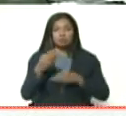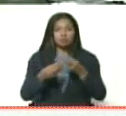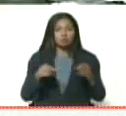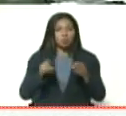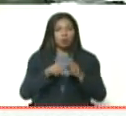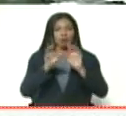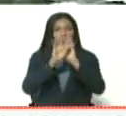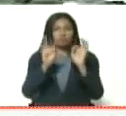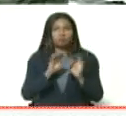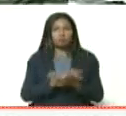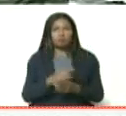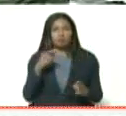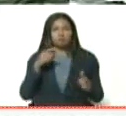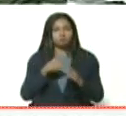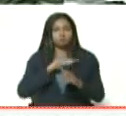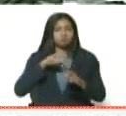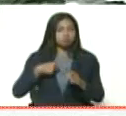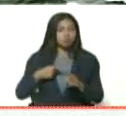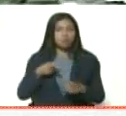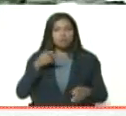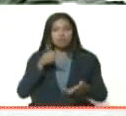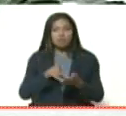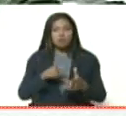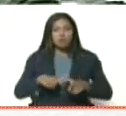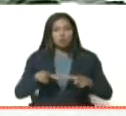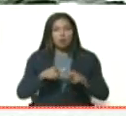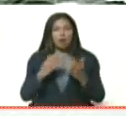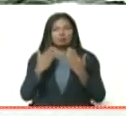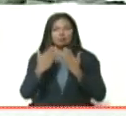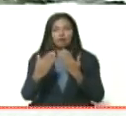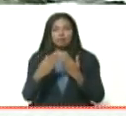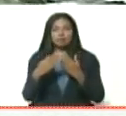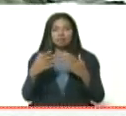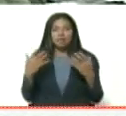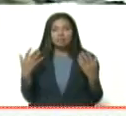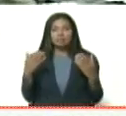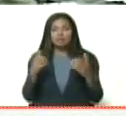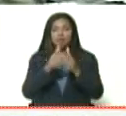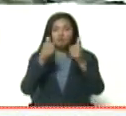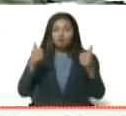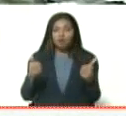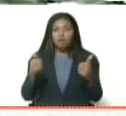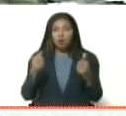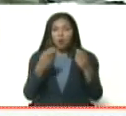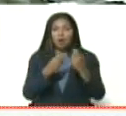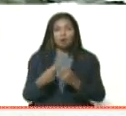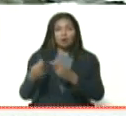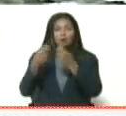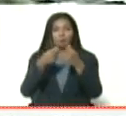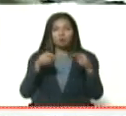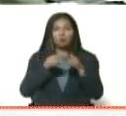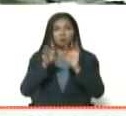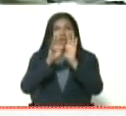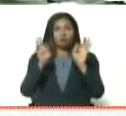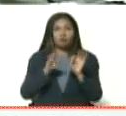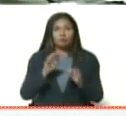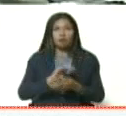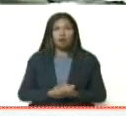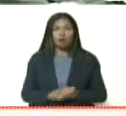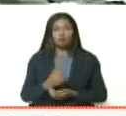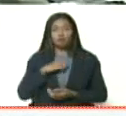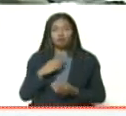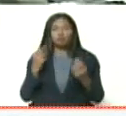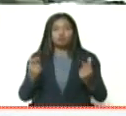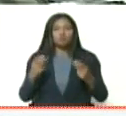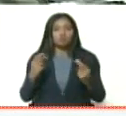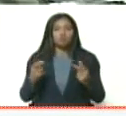sido determinante para nosotros salir adelante a los efectos del bloqueo económico. Algo muy importante ha sido, bueno, la